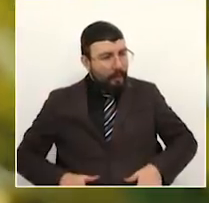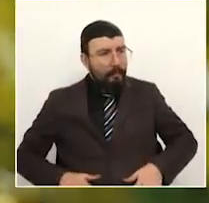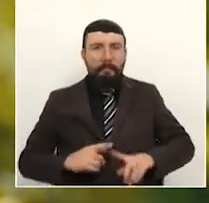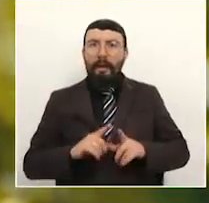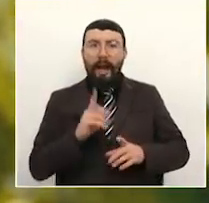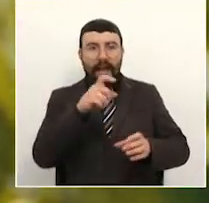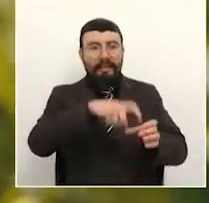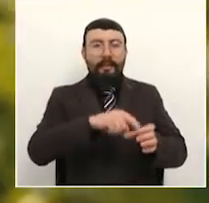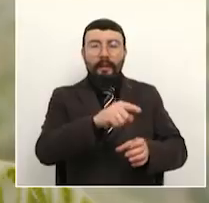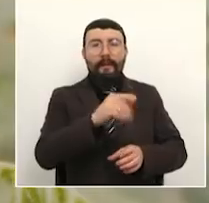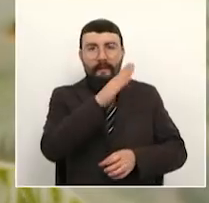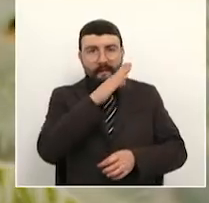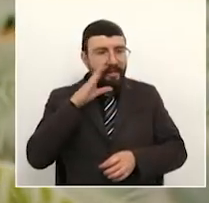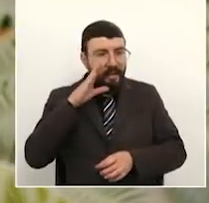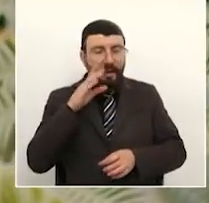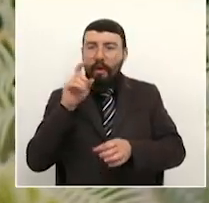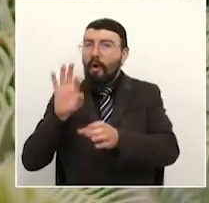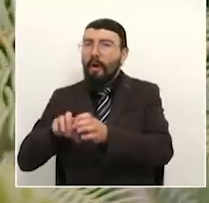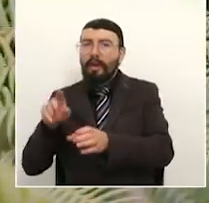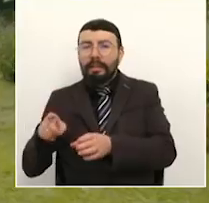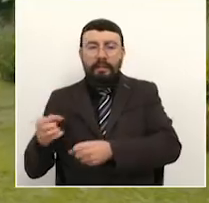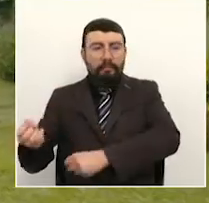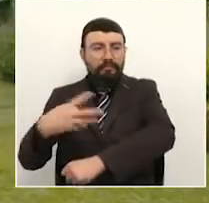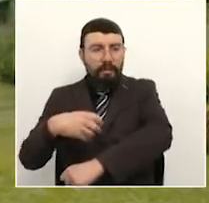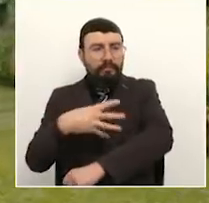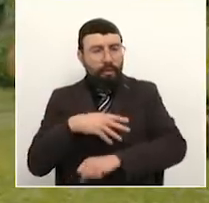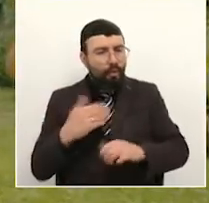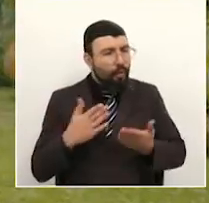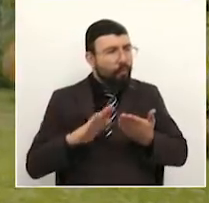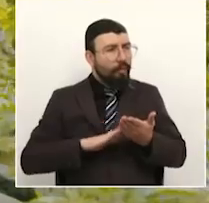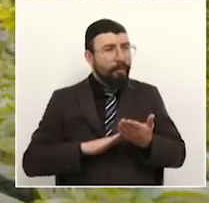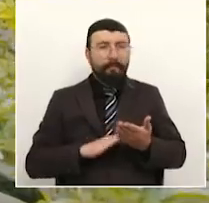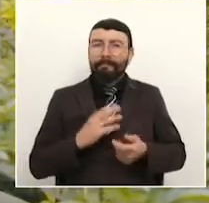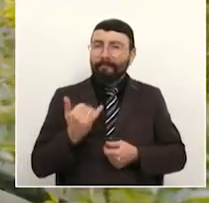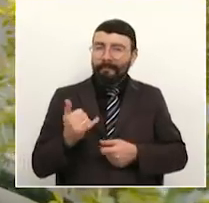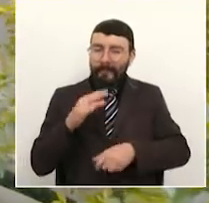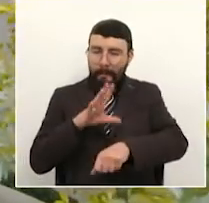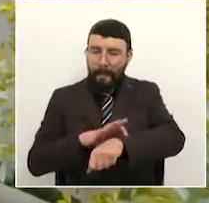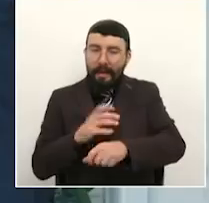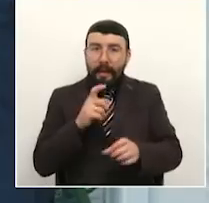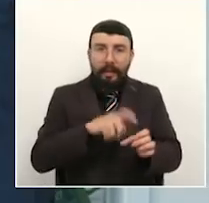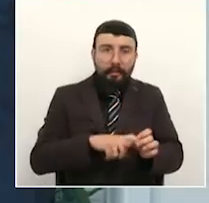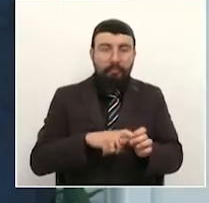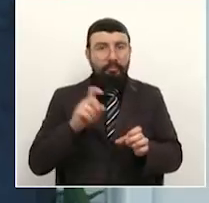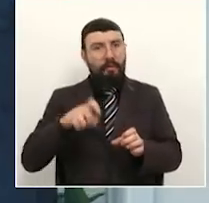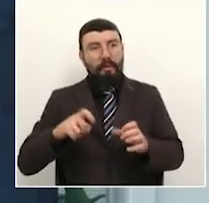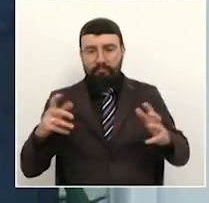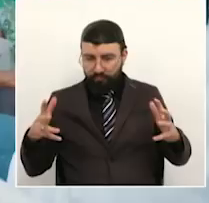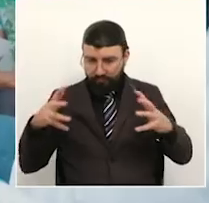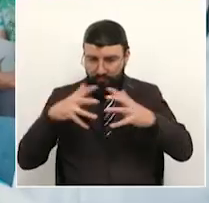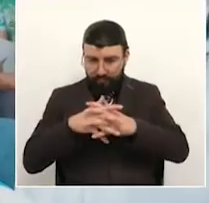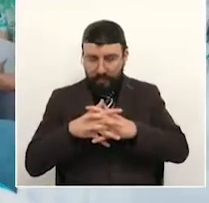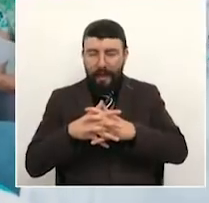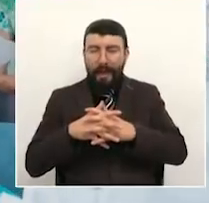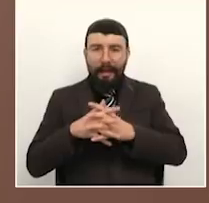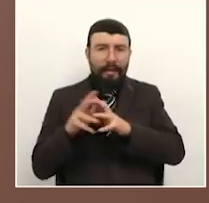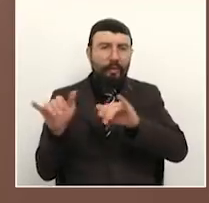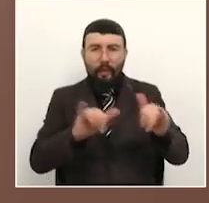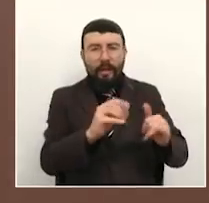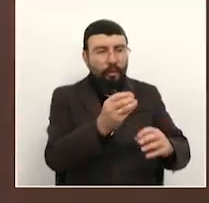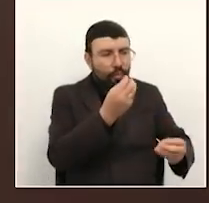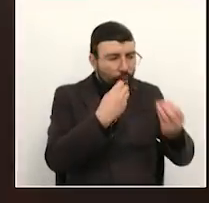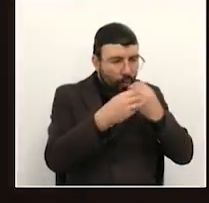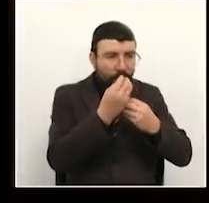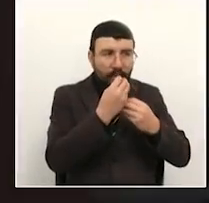finca o en un supermercado en la medicina uno debería actuar en grupo en la comida sucede lo mismo